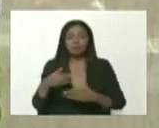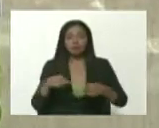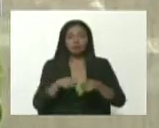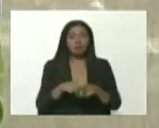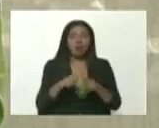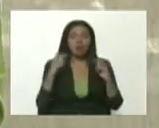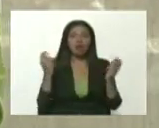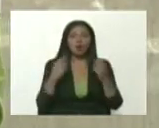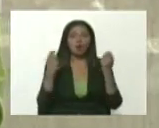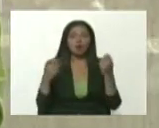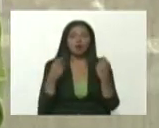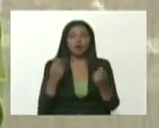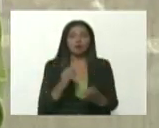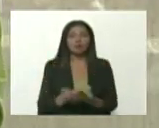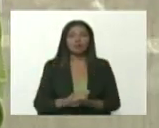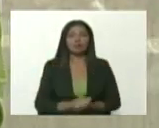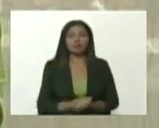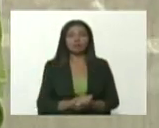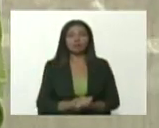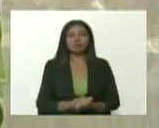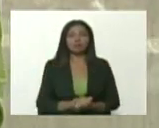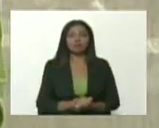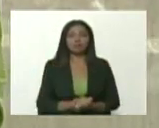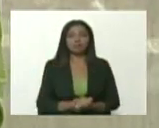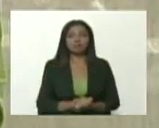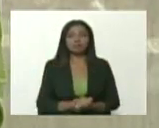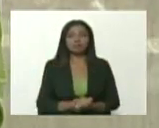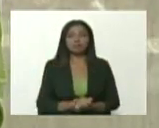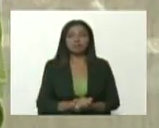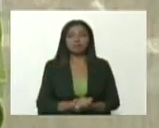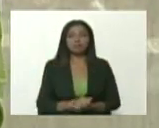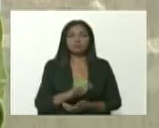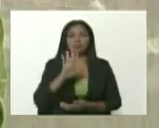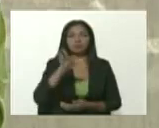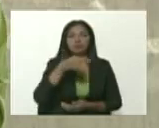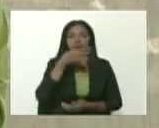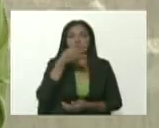esta jornada. Son las